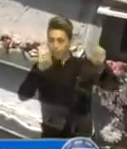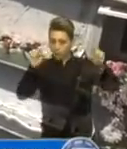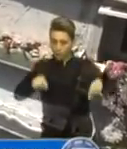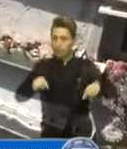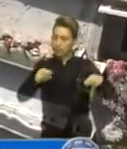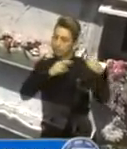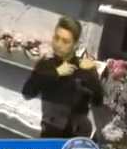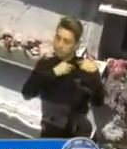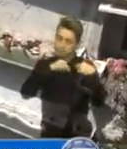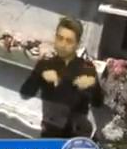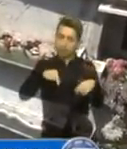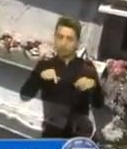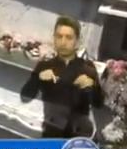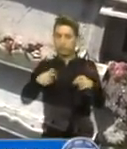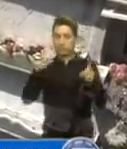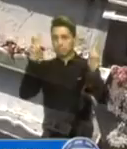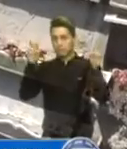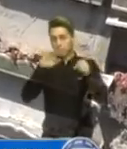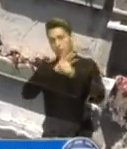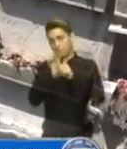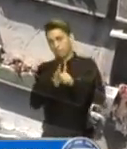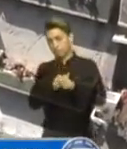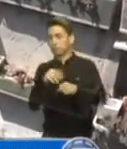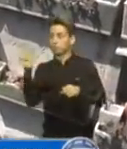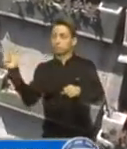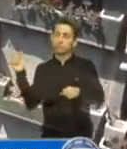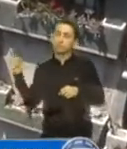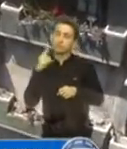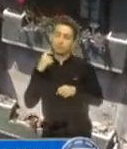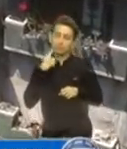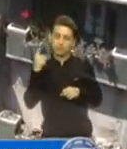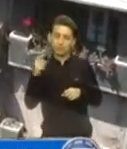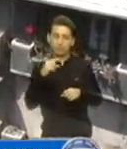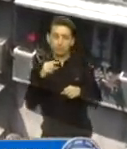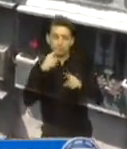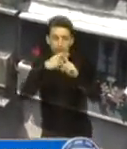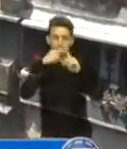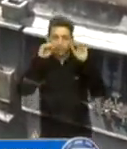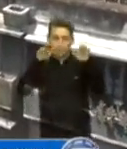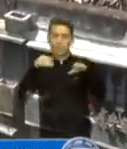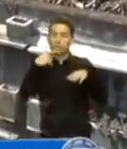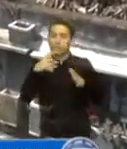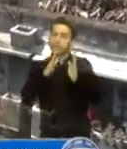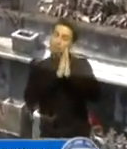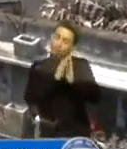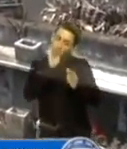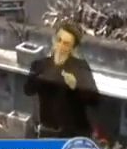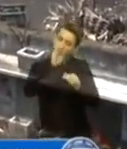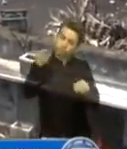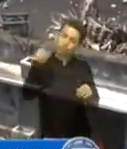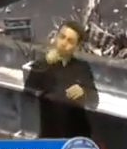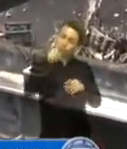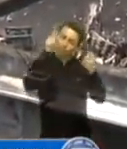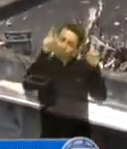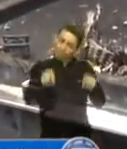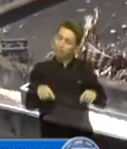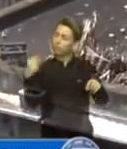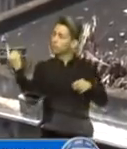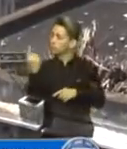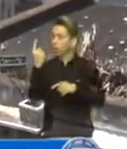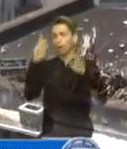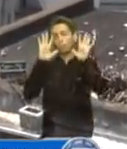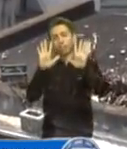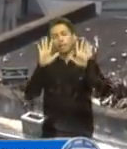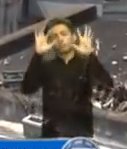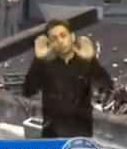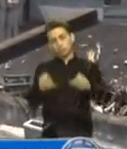Las autoridades del cementerio hacen un llamado a la conciencia para seguir respetando el aforo de 10 personas por servicio y principalmente que no